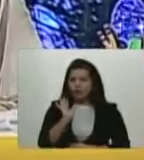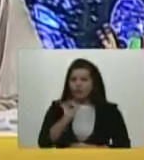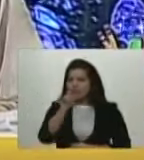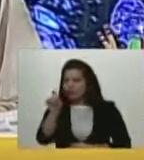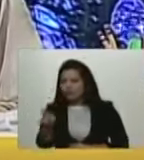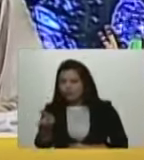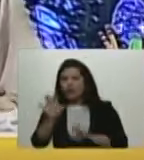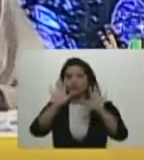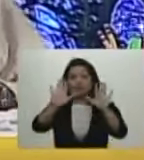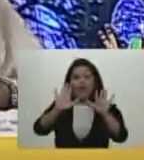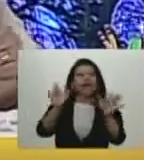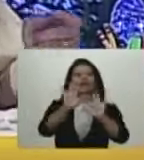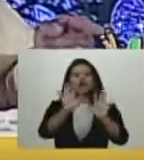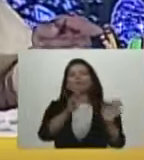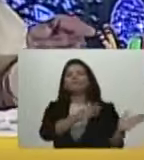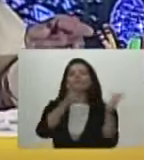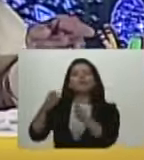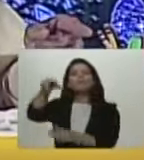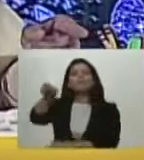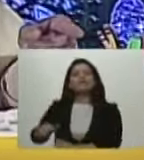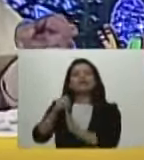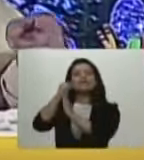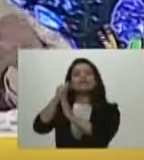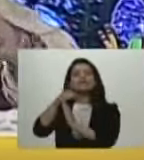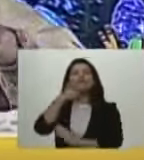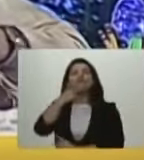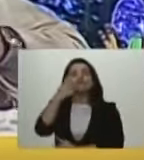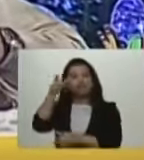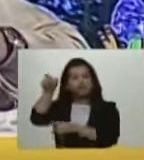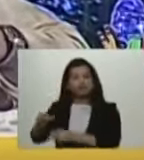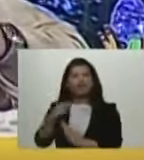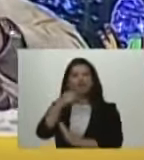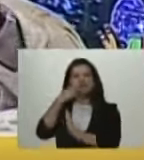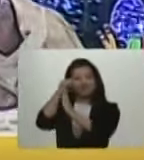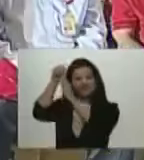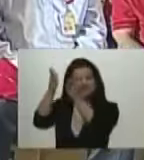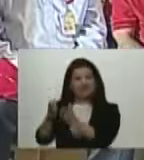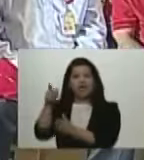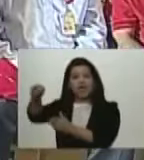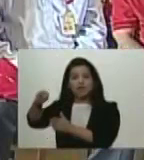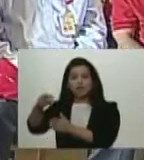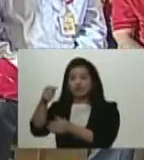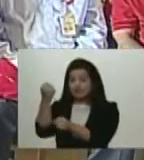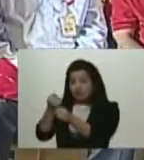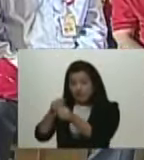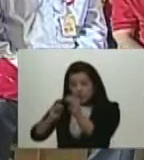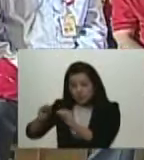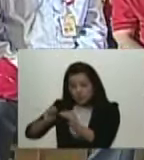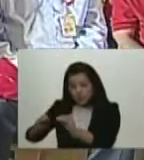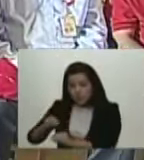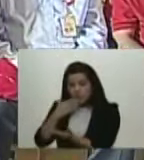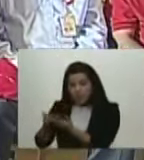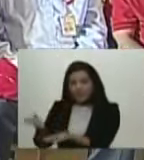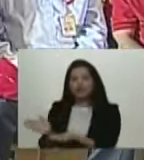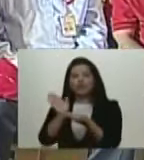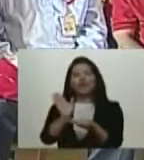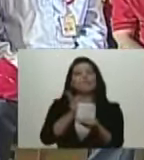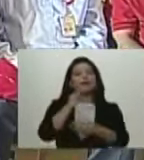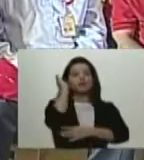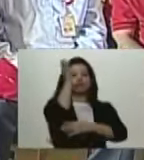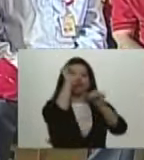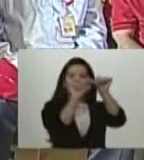Vamos a pasar directo a los voceros. Entonces, los voceros que trabajaron en las mesas de este